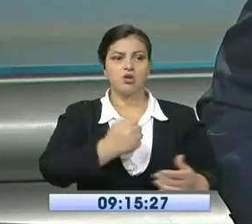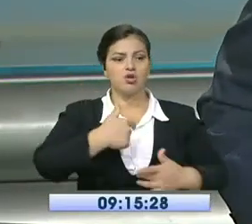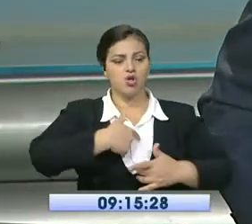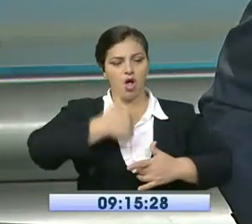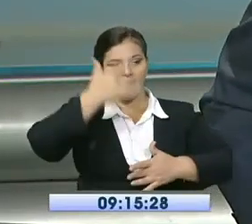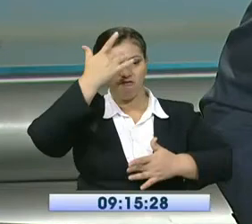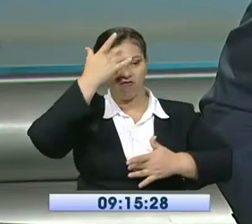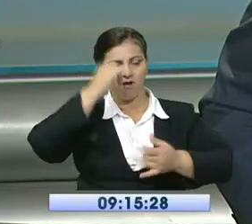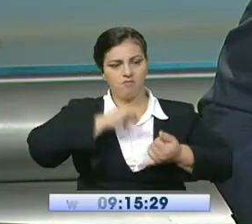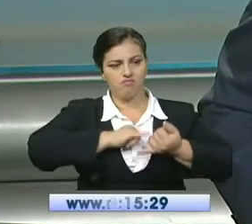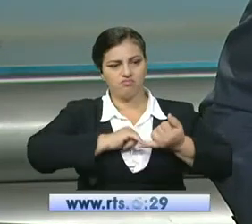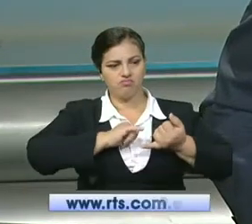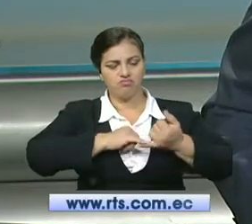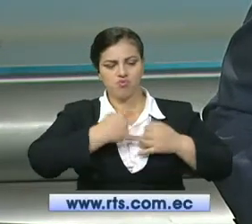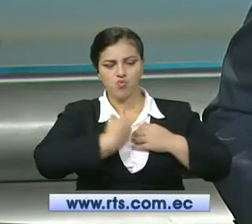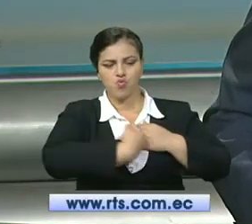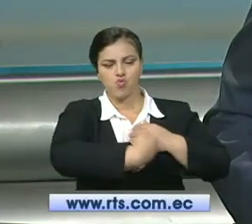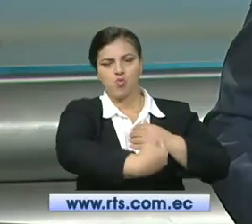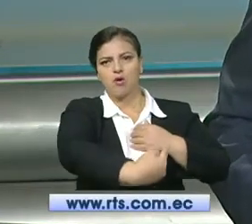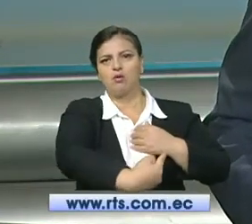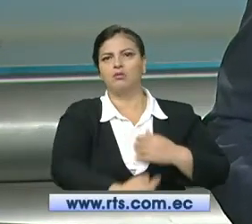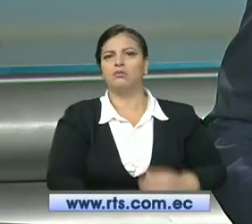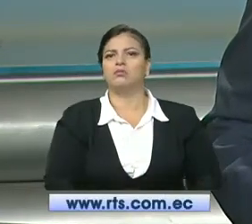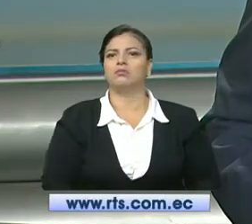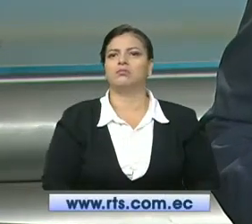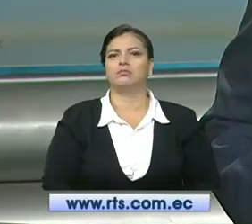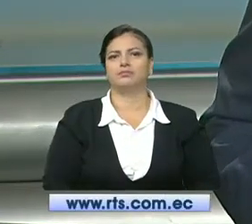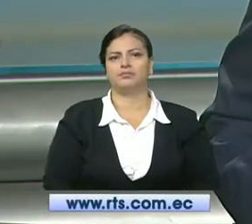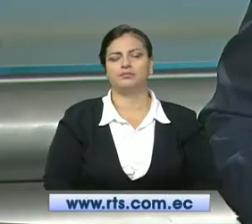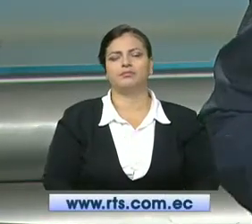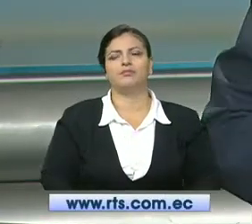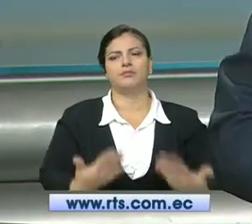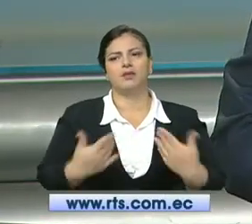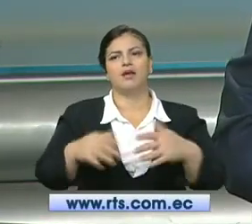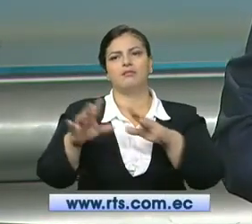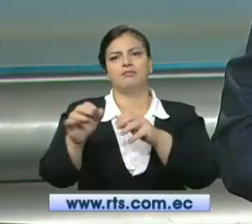mujer. Lograron entregarlo a la policía.